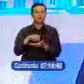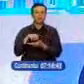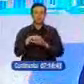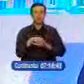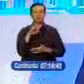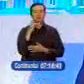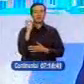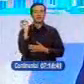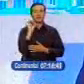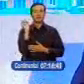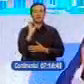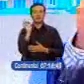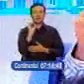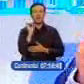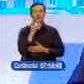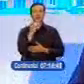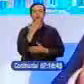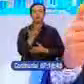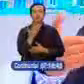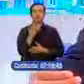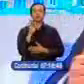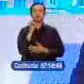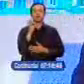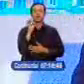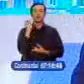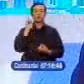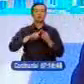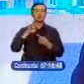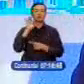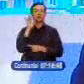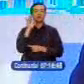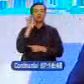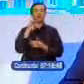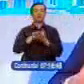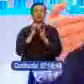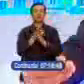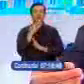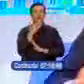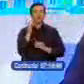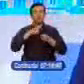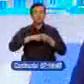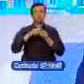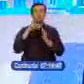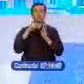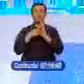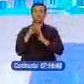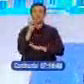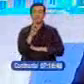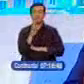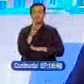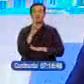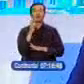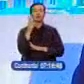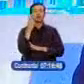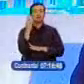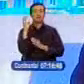de octubre convocatoria de elecciones, desde el 19 de octubre al 18 de noviembre la inscripción de candidaturas, en el 2017 ya del 3 de enero al 16 de